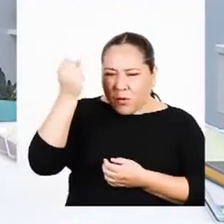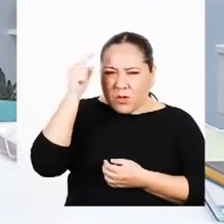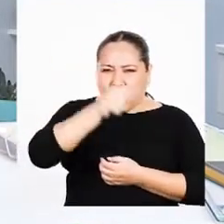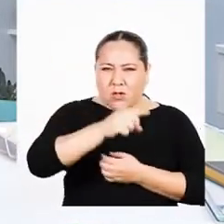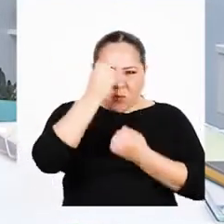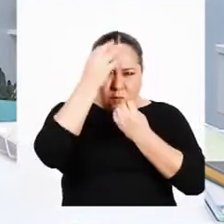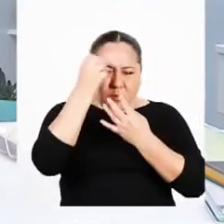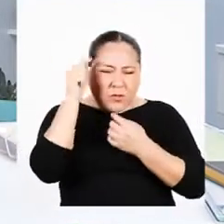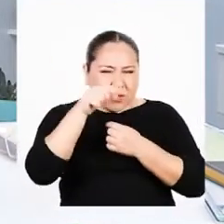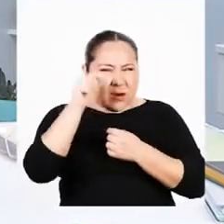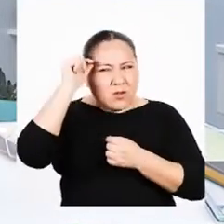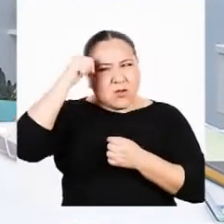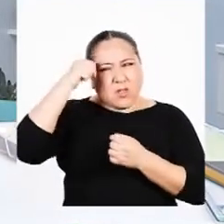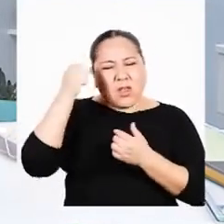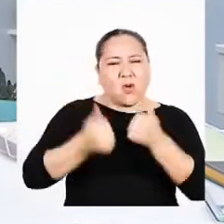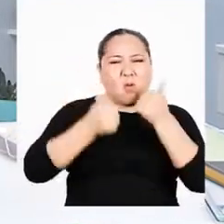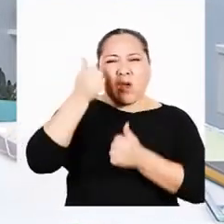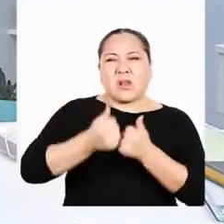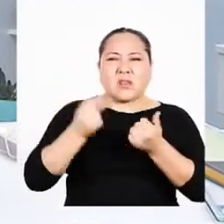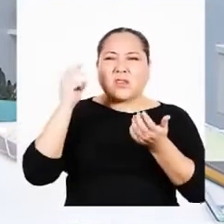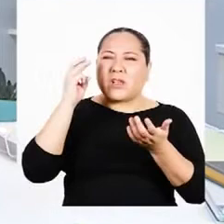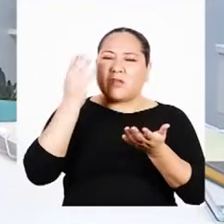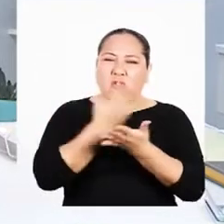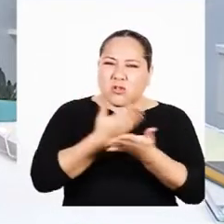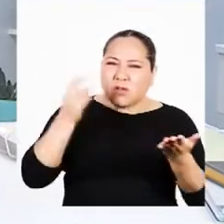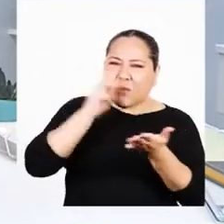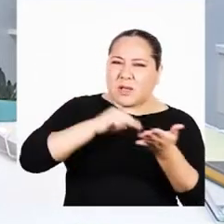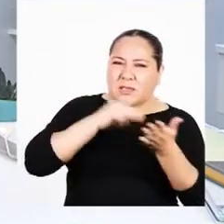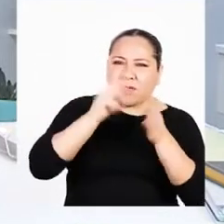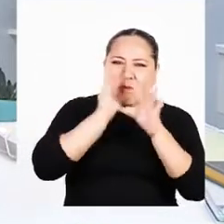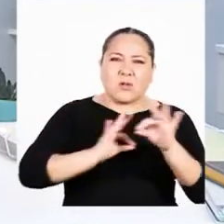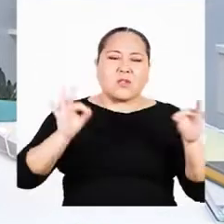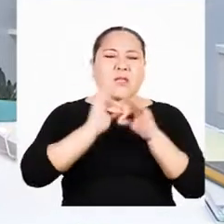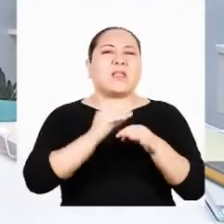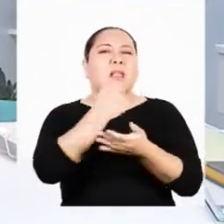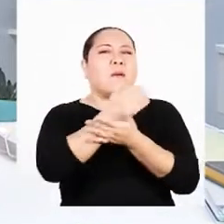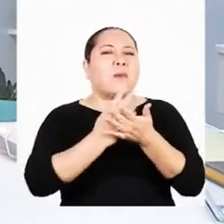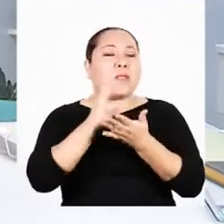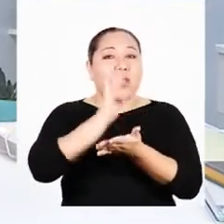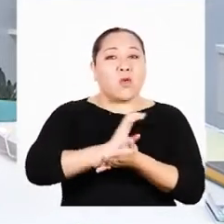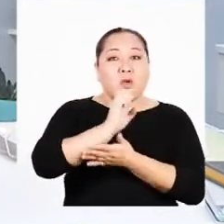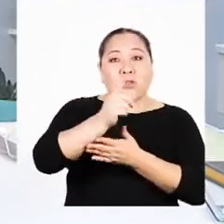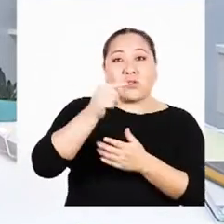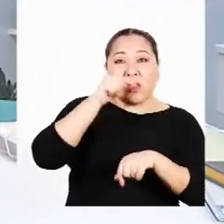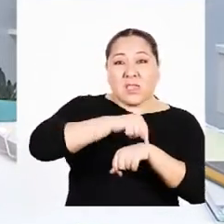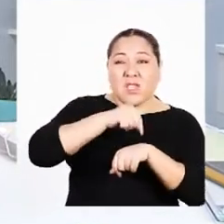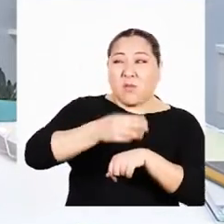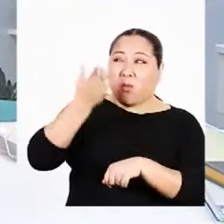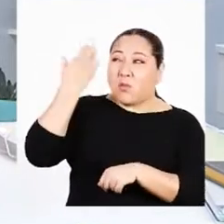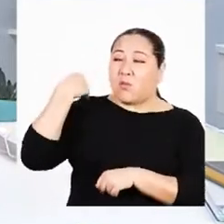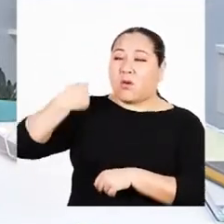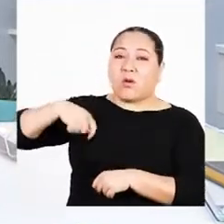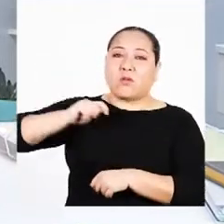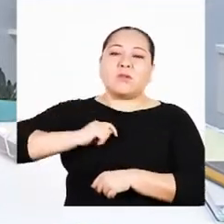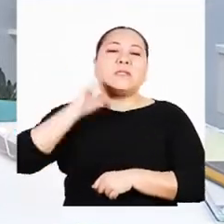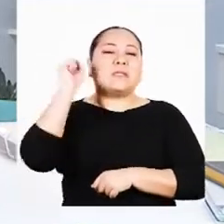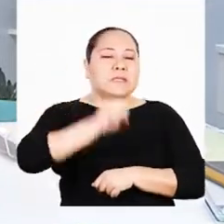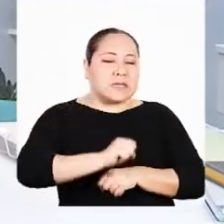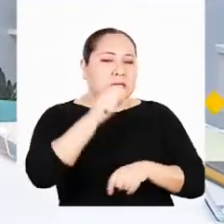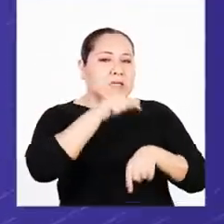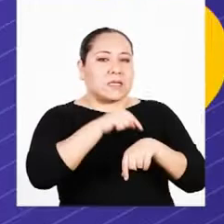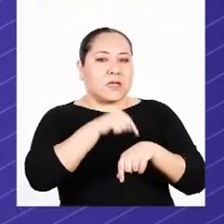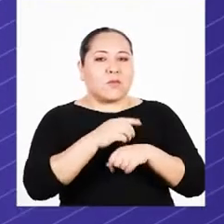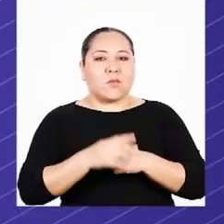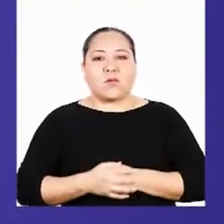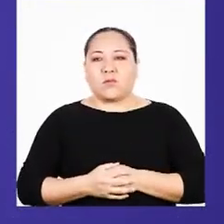¿podrás ayudarnos a recordar los puntos más importantes del panorama educativo en la época colonial? Claro que sí, es